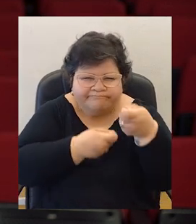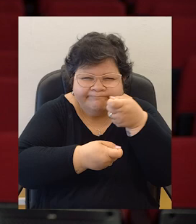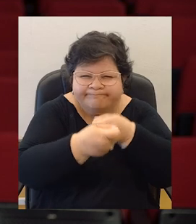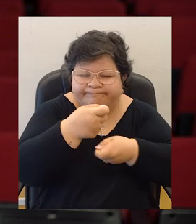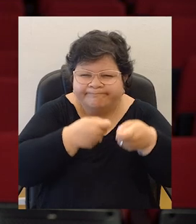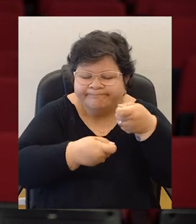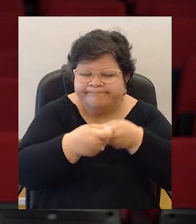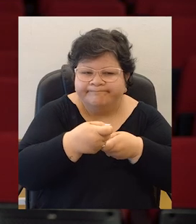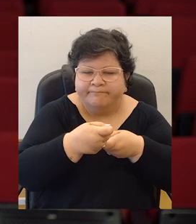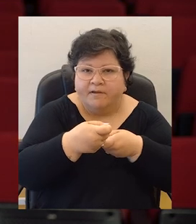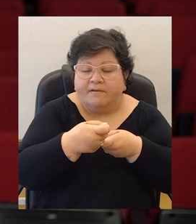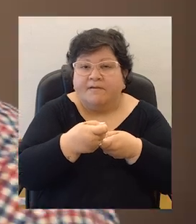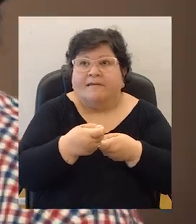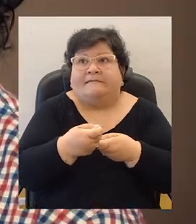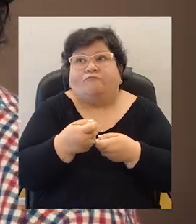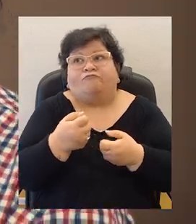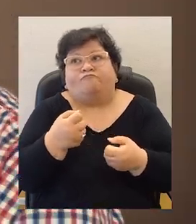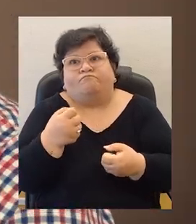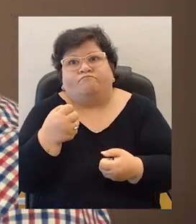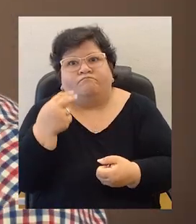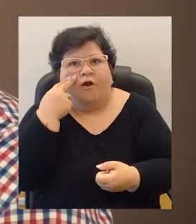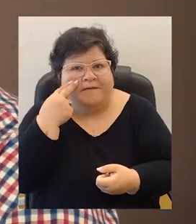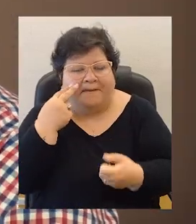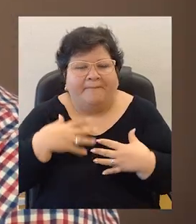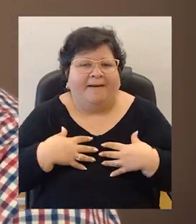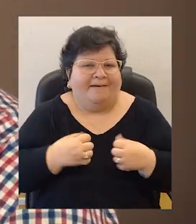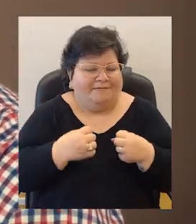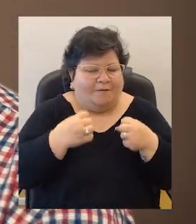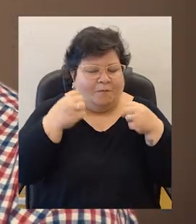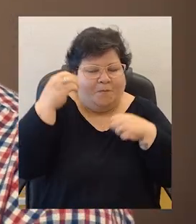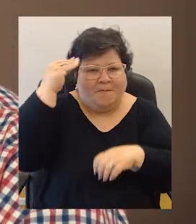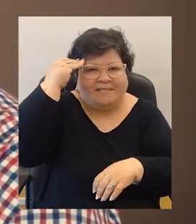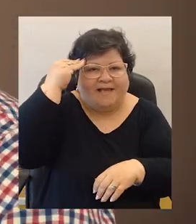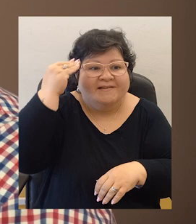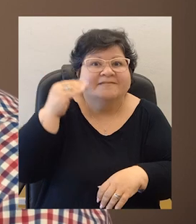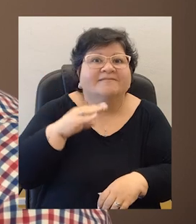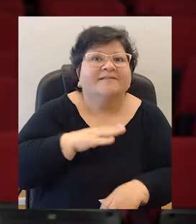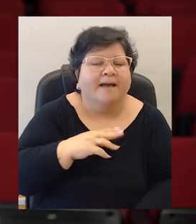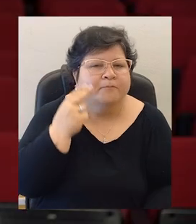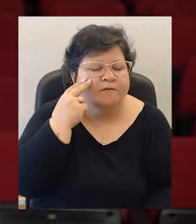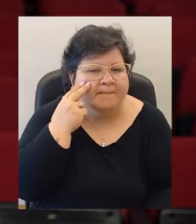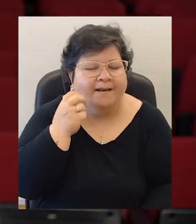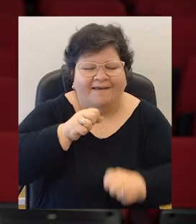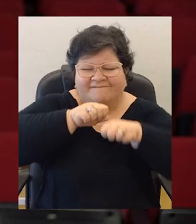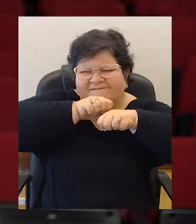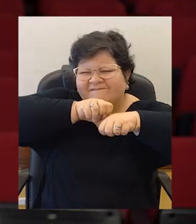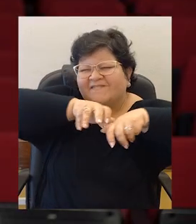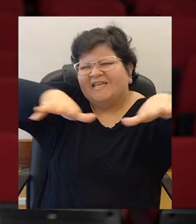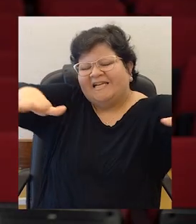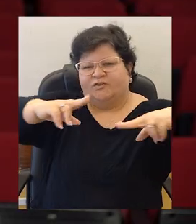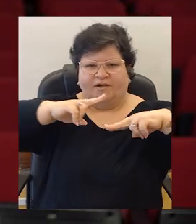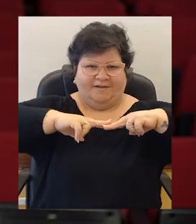salud mental cuando suceden tiene un impacto tremendo en la salud mental las finalizaciones han llevado a depresiones graves